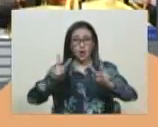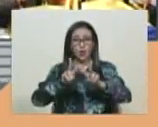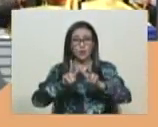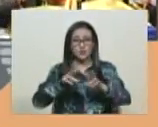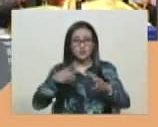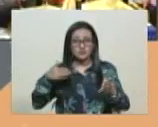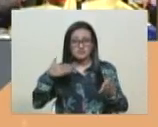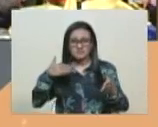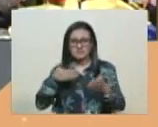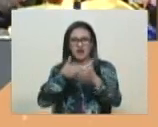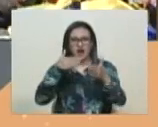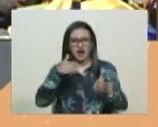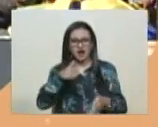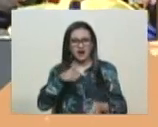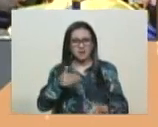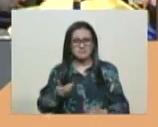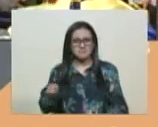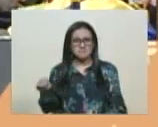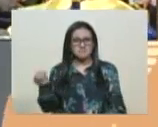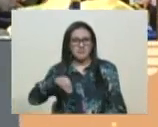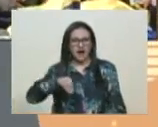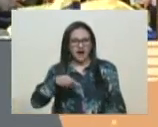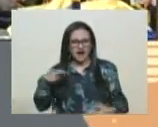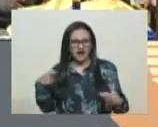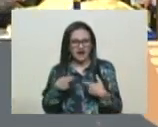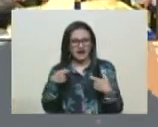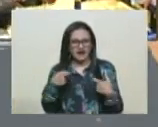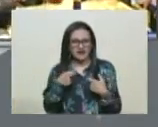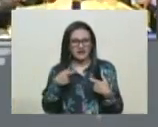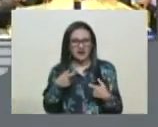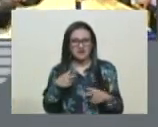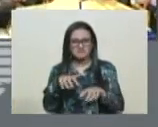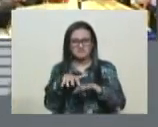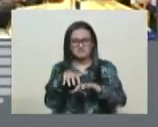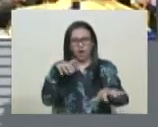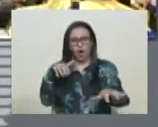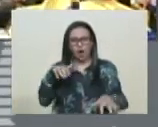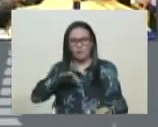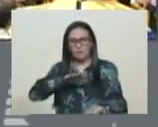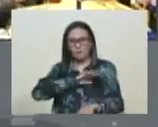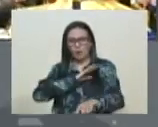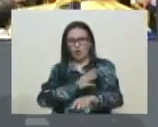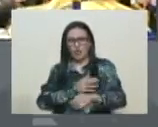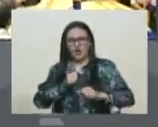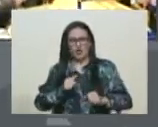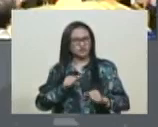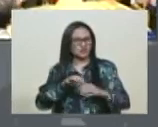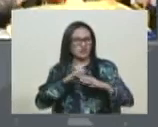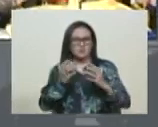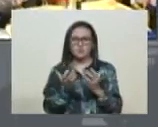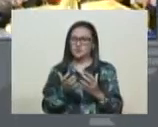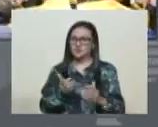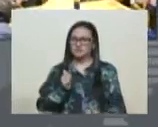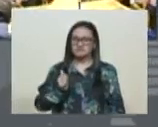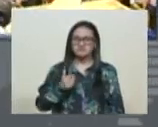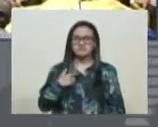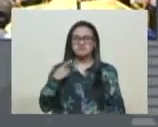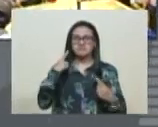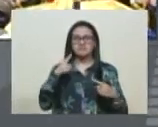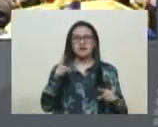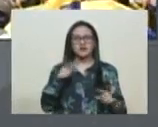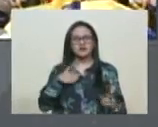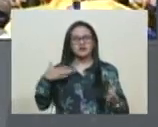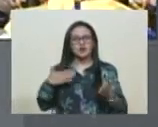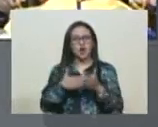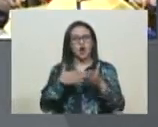al planeta con más guerra, a decir que tienen el ejército más poderoso del planeta y amenazar con la